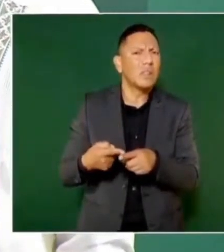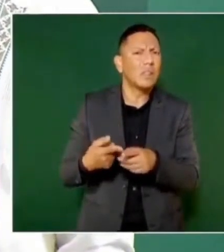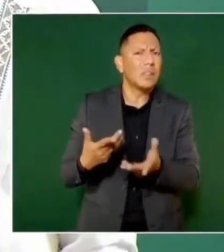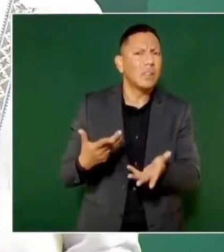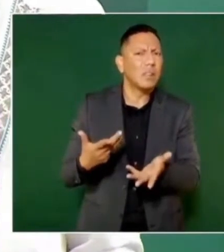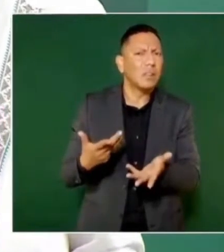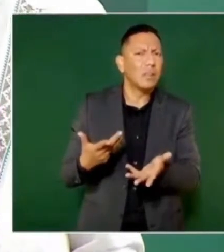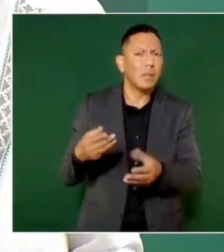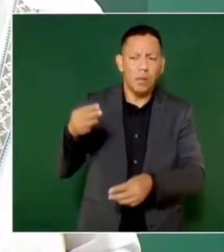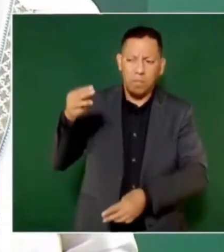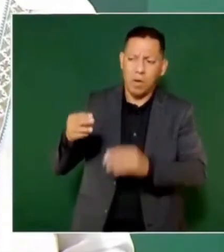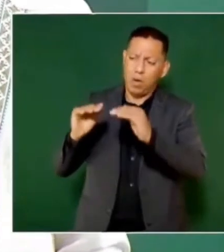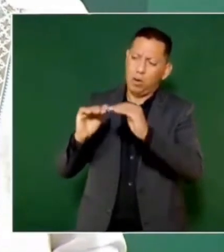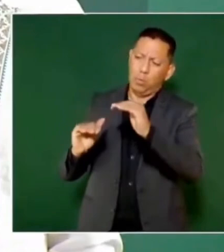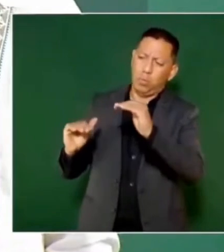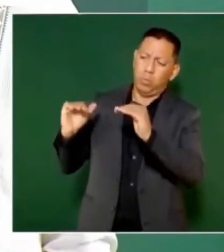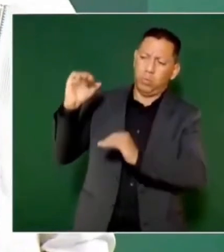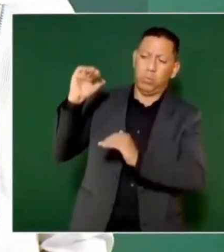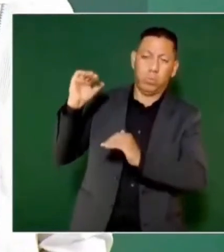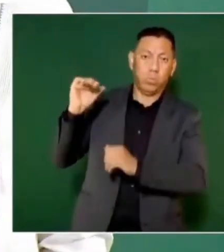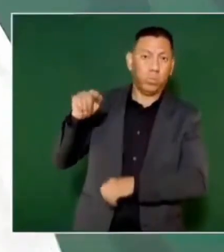los magistrados